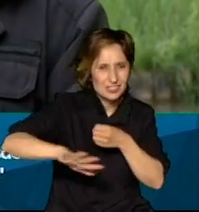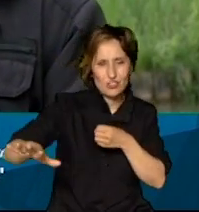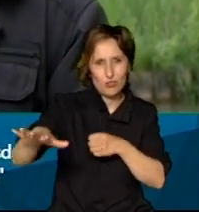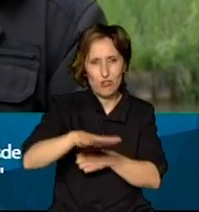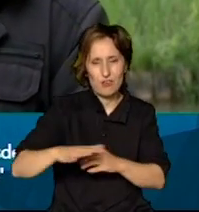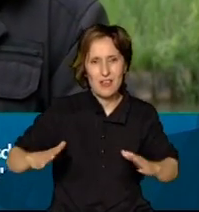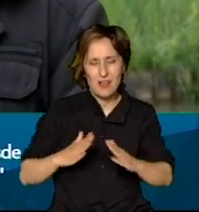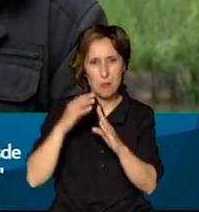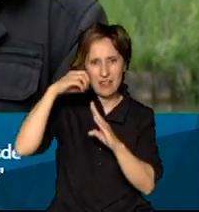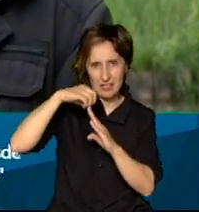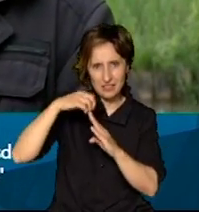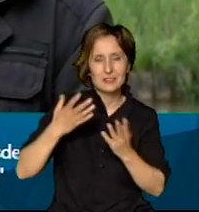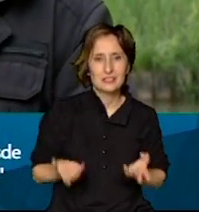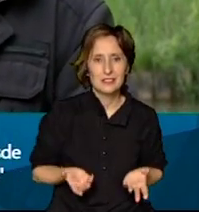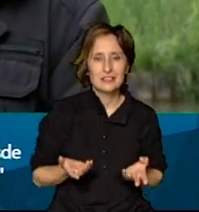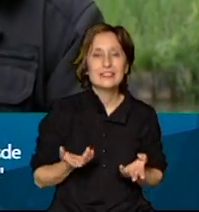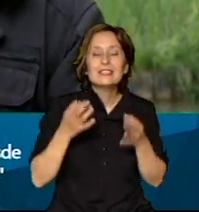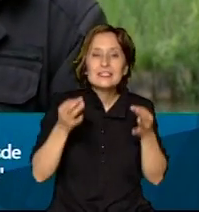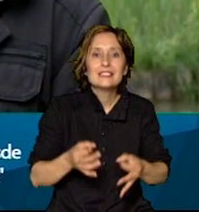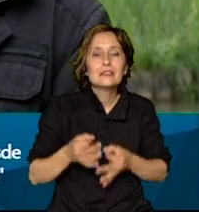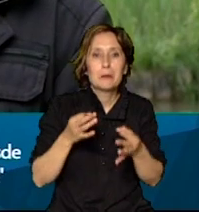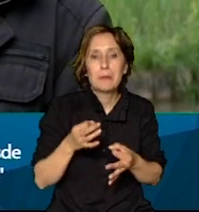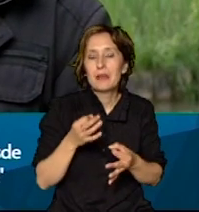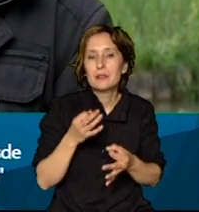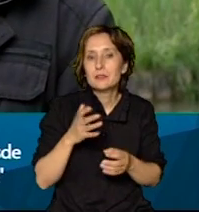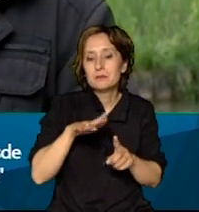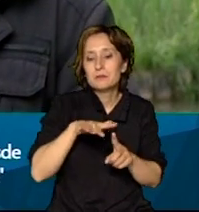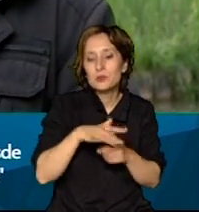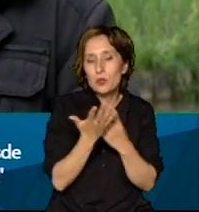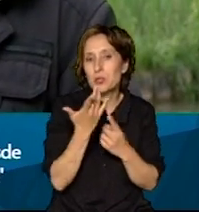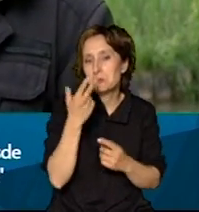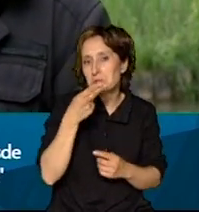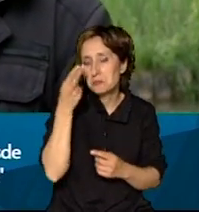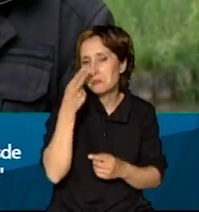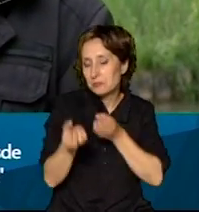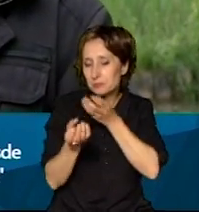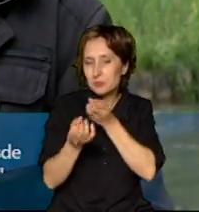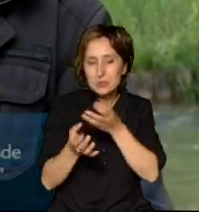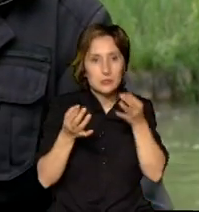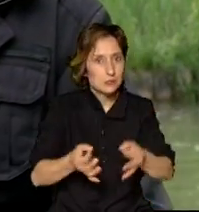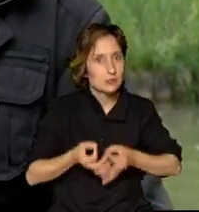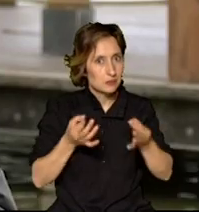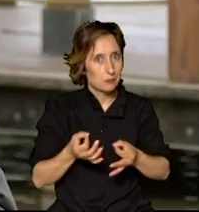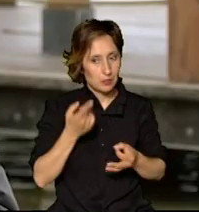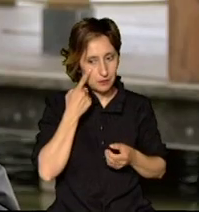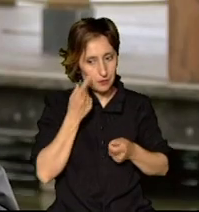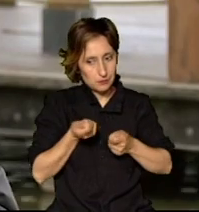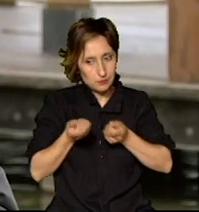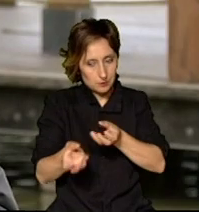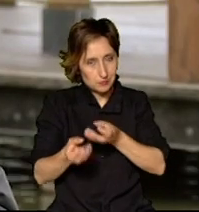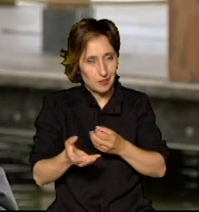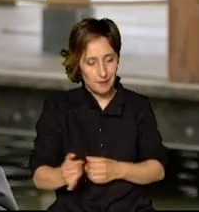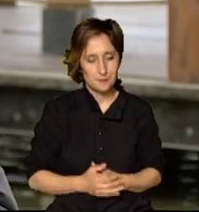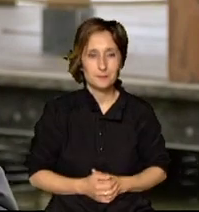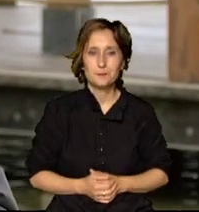Bardenas reales. Entonces, claro, siempre hay fenómenos interesantes que predecir. Siempre tienes que estar, ¿no? al pie del cañón.